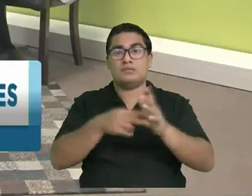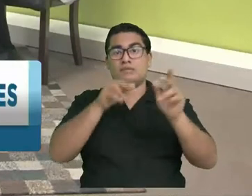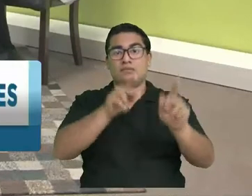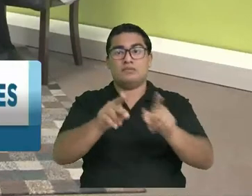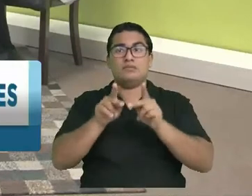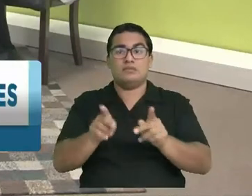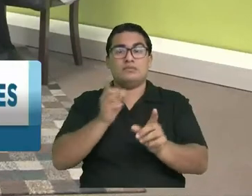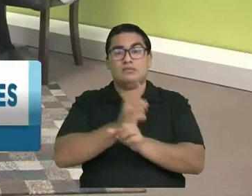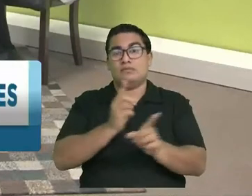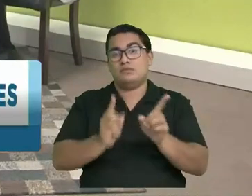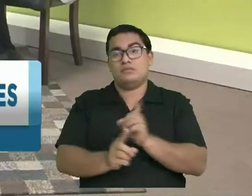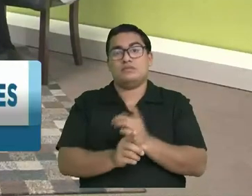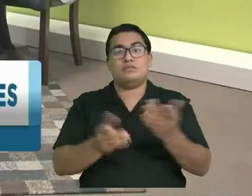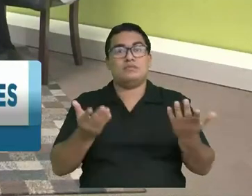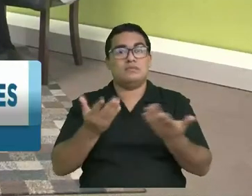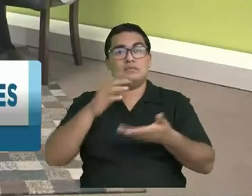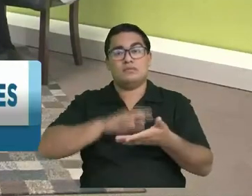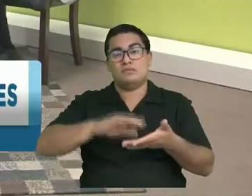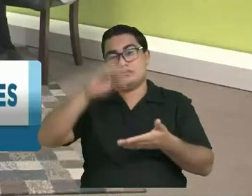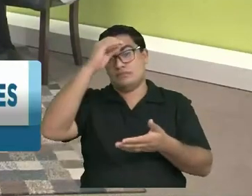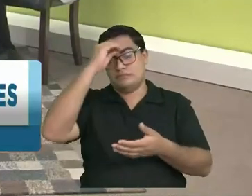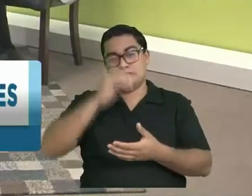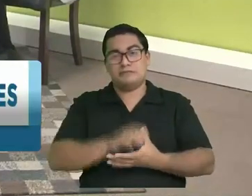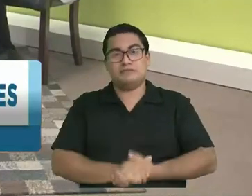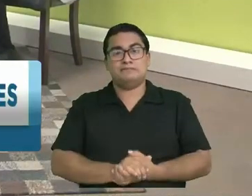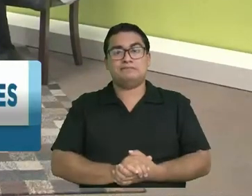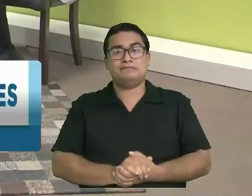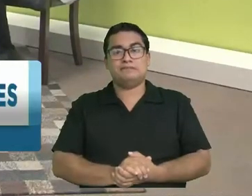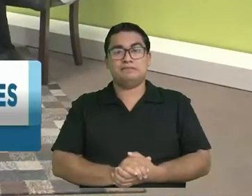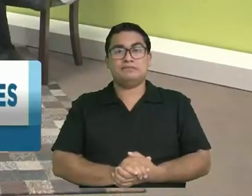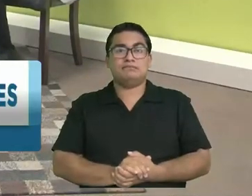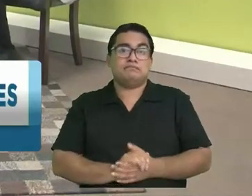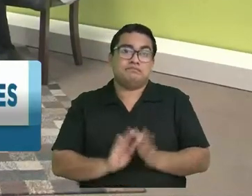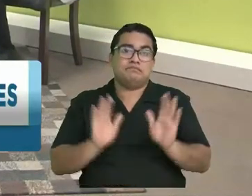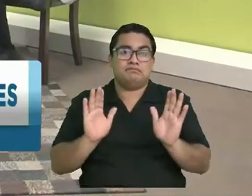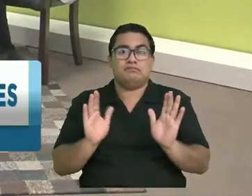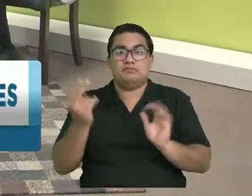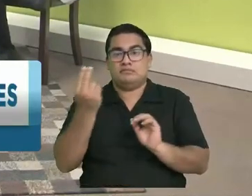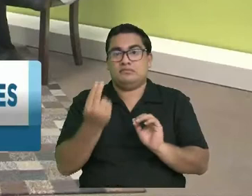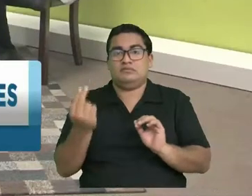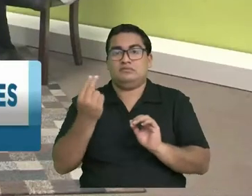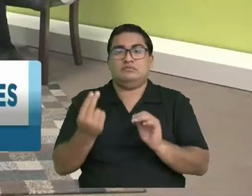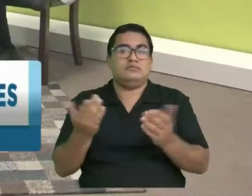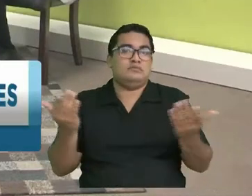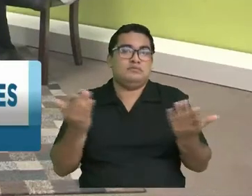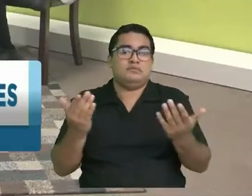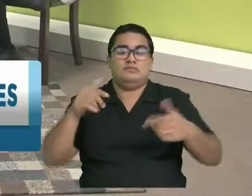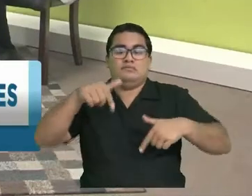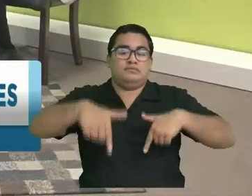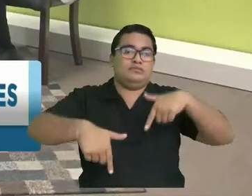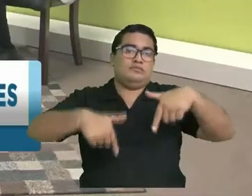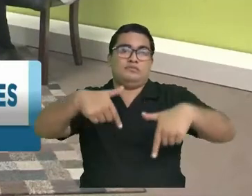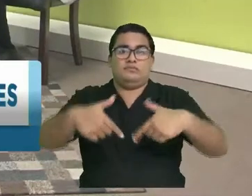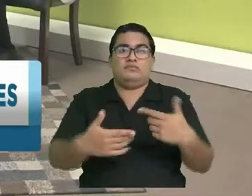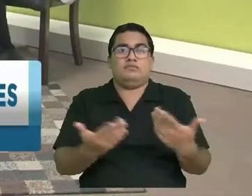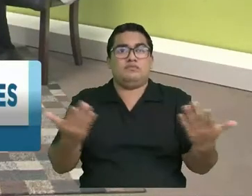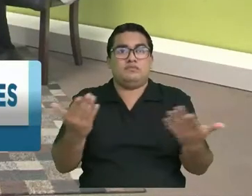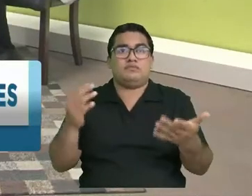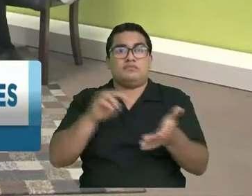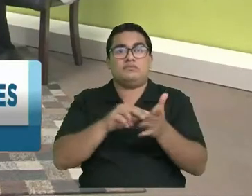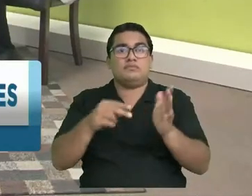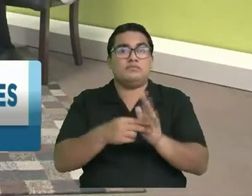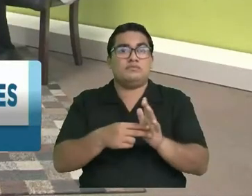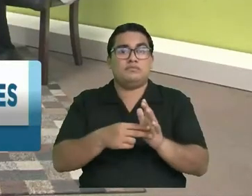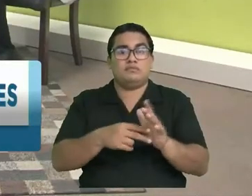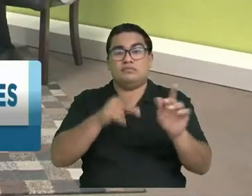personas deberían de aprender a tener una buena postura. Y obviamente el uso prolongado de tacones sí. Nos va a hacer tener una